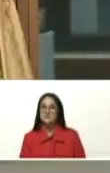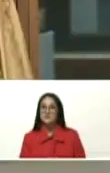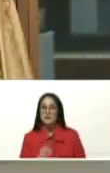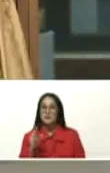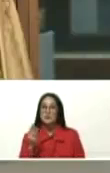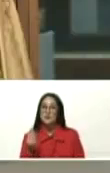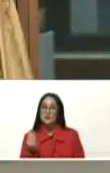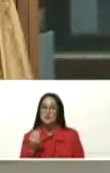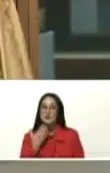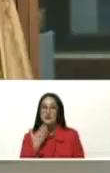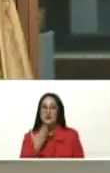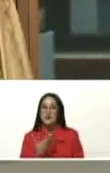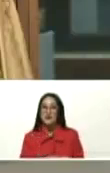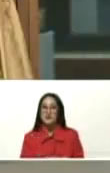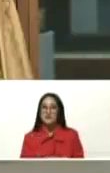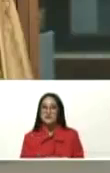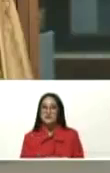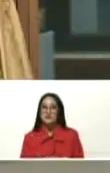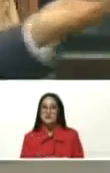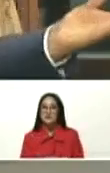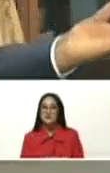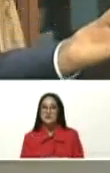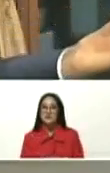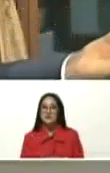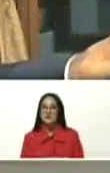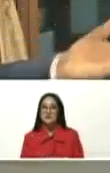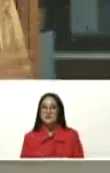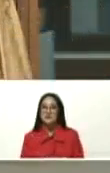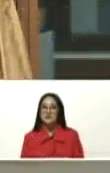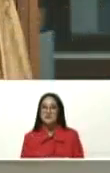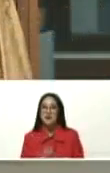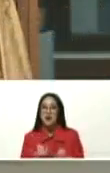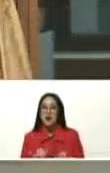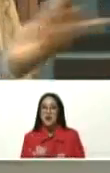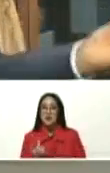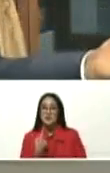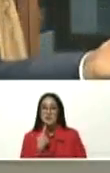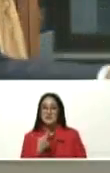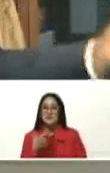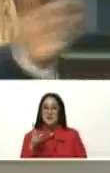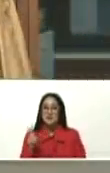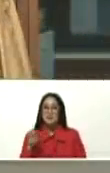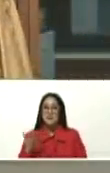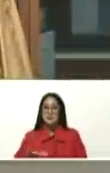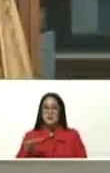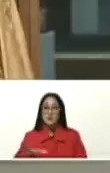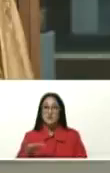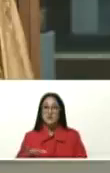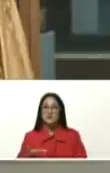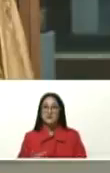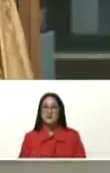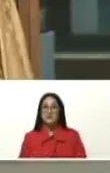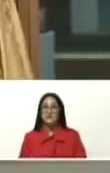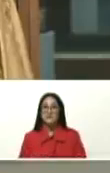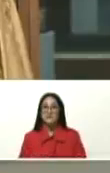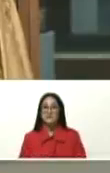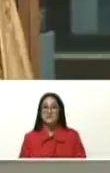Muchas gracias. Y empezaste algo importante. Él me dijo, salam aleikum.